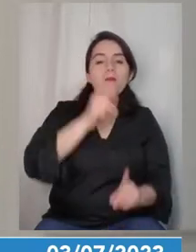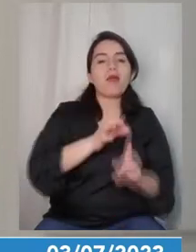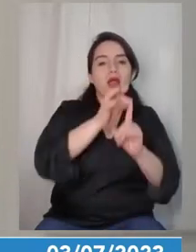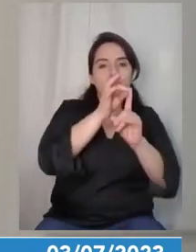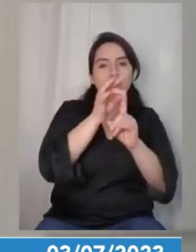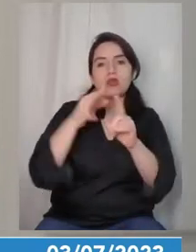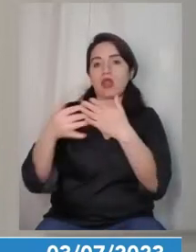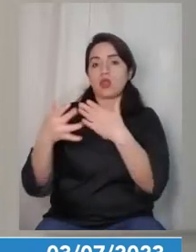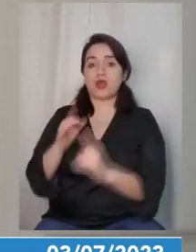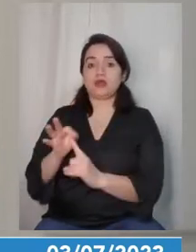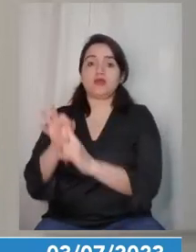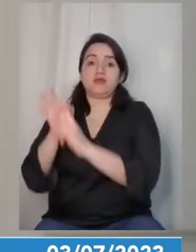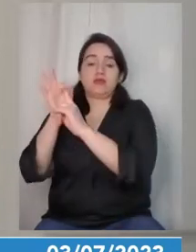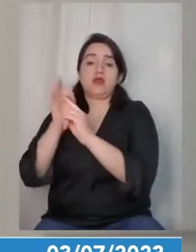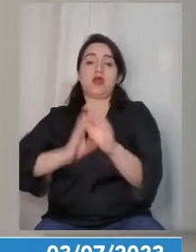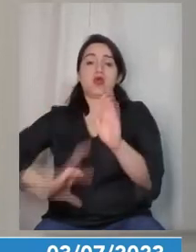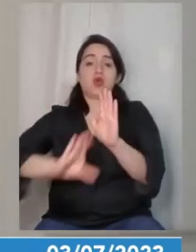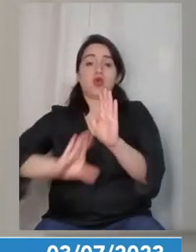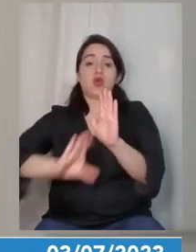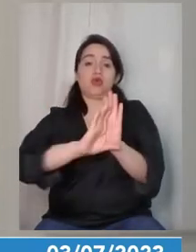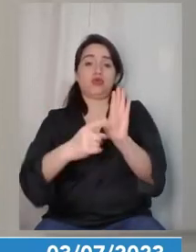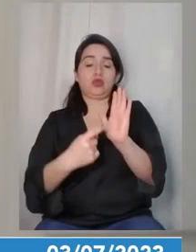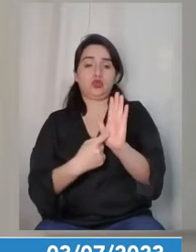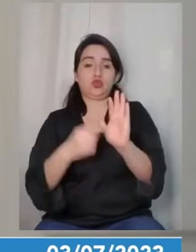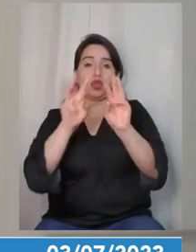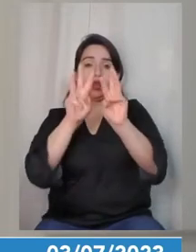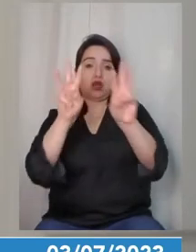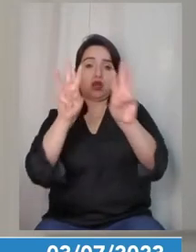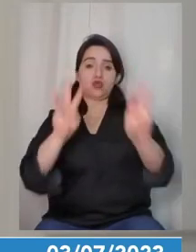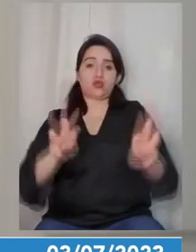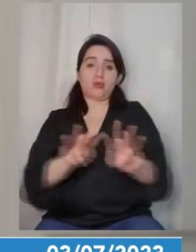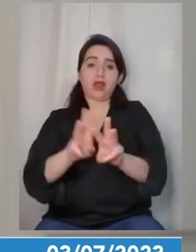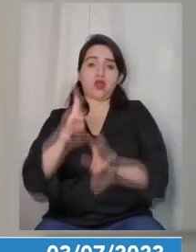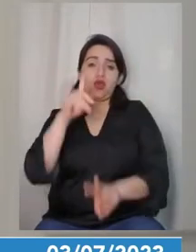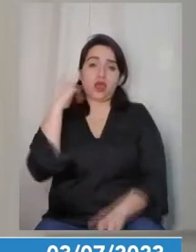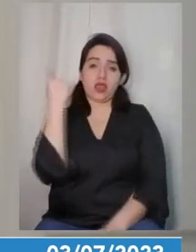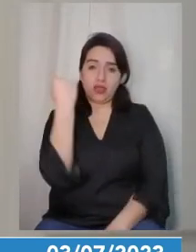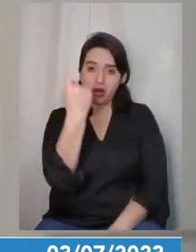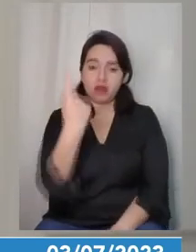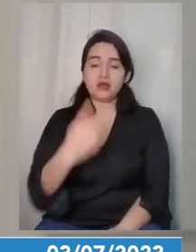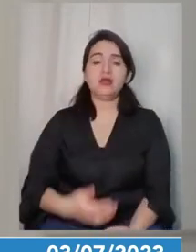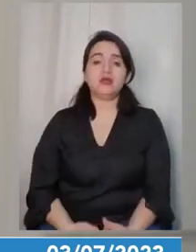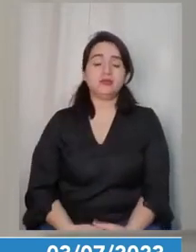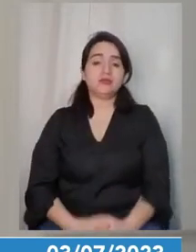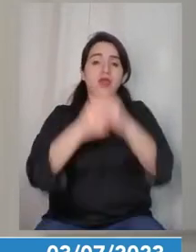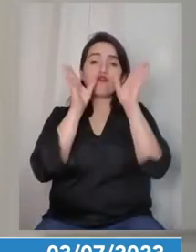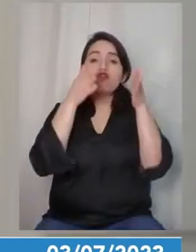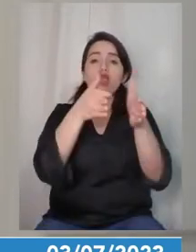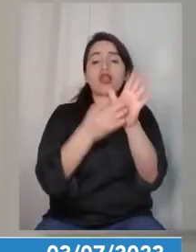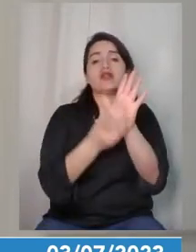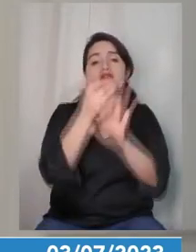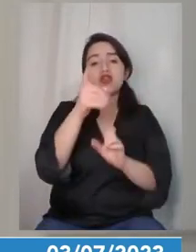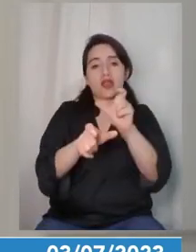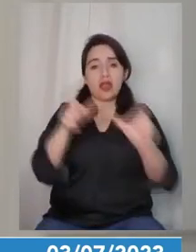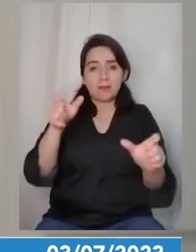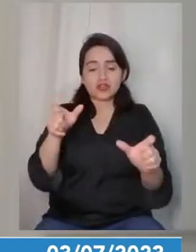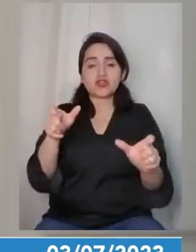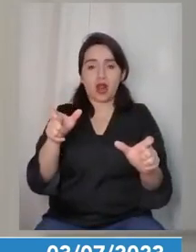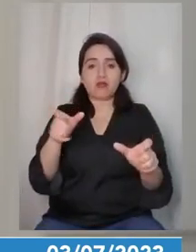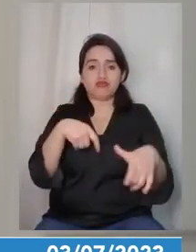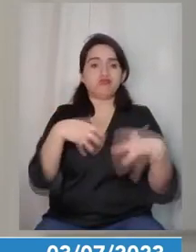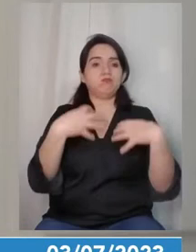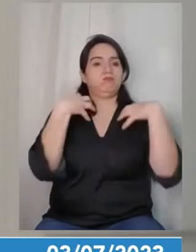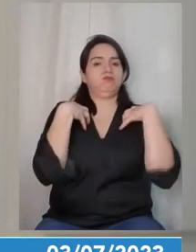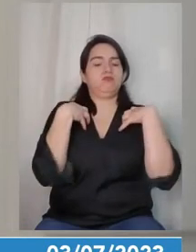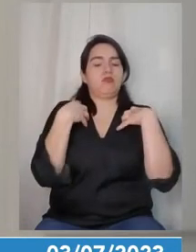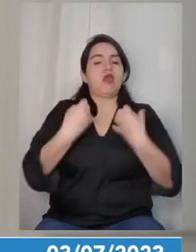en su marco más general va a estar enfocado al desarrollo de las personas y la realización de las personas, pero que evidentemente tiene que resguardar